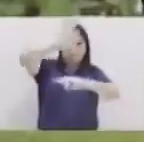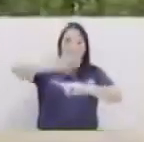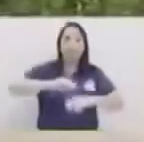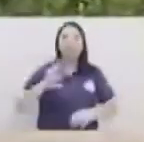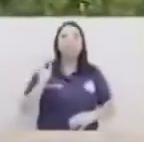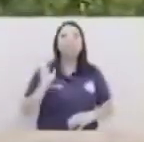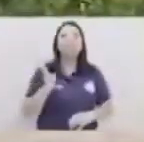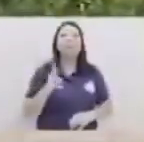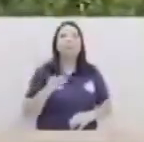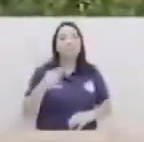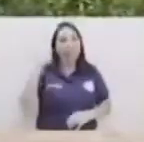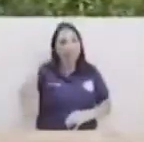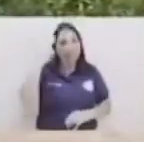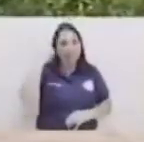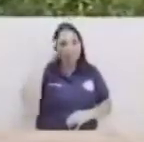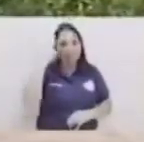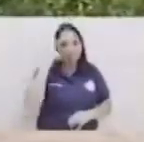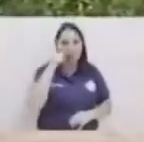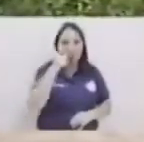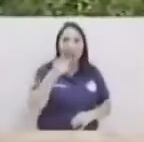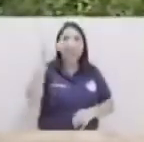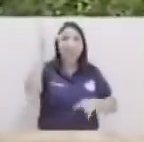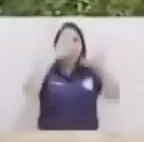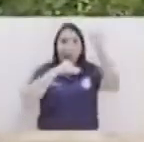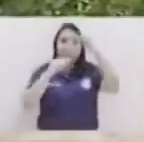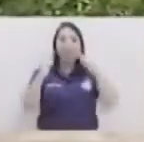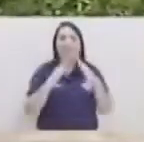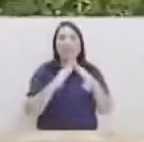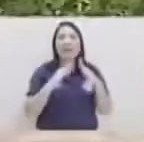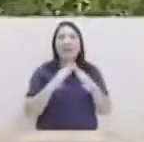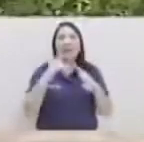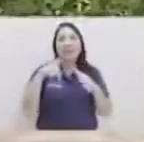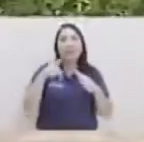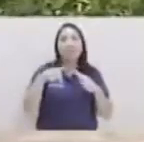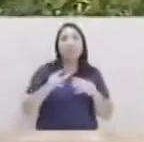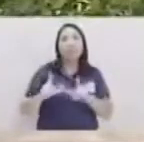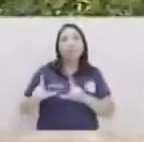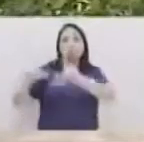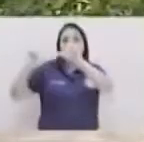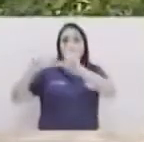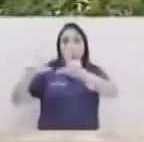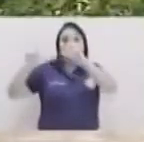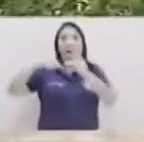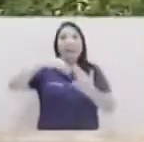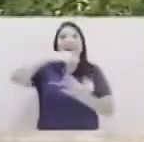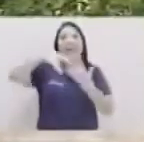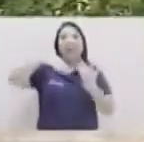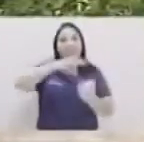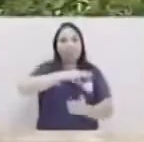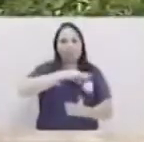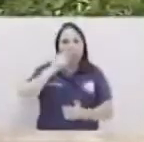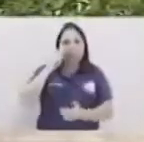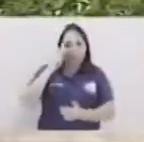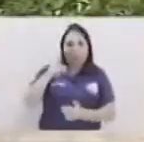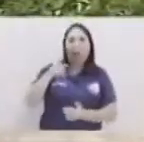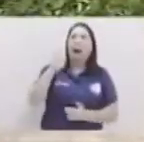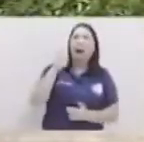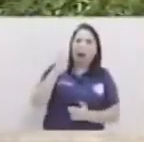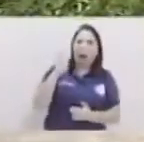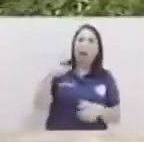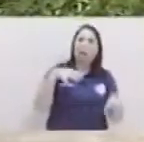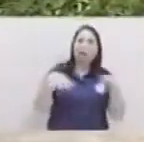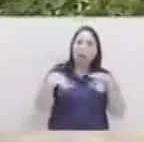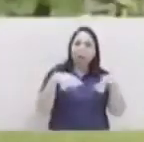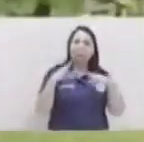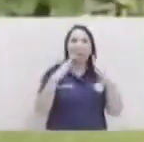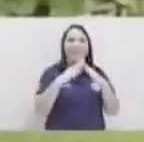cabeza. Recuerda no seguir en Aprendo en Casa Guate. Sube tus fotos, tus videos para que podamos compartir,